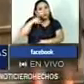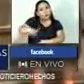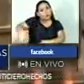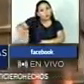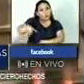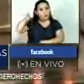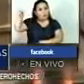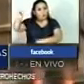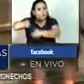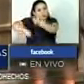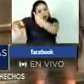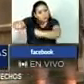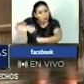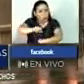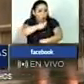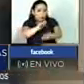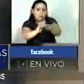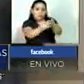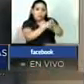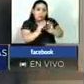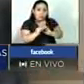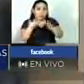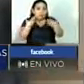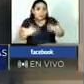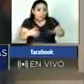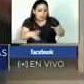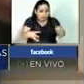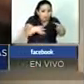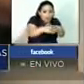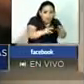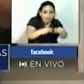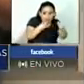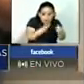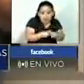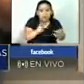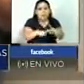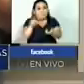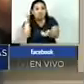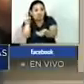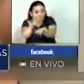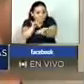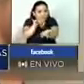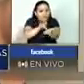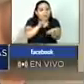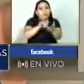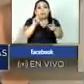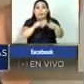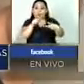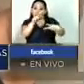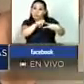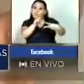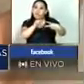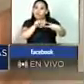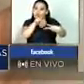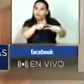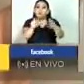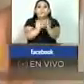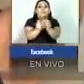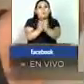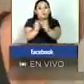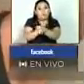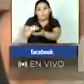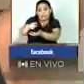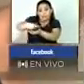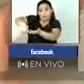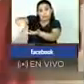Oriente, en Usulután y otras zonas. Organizaciones terroristas, extorsión agravada, son algunos de los delitos que se les